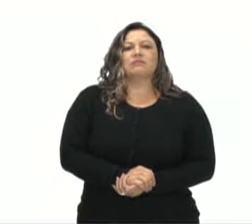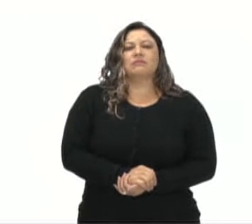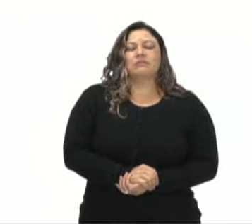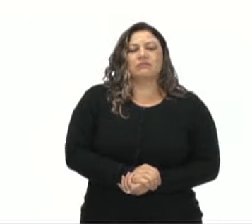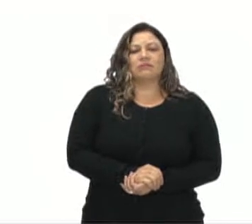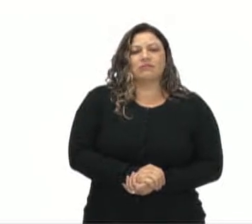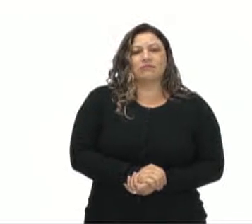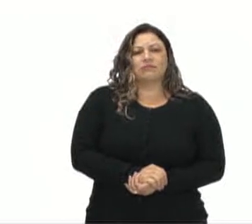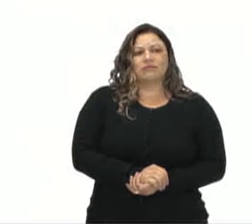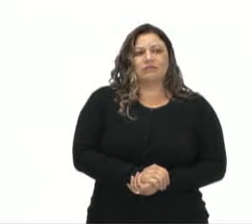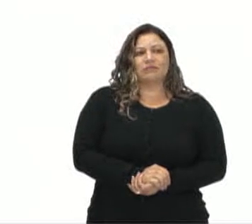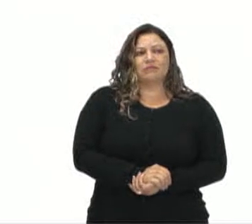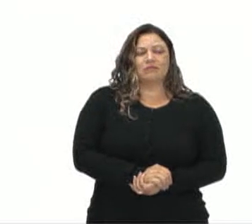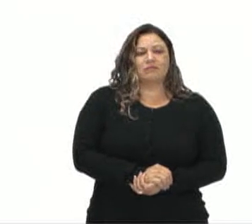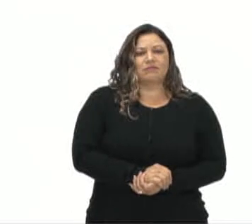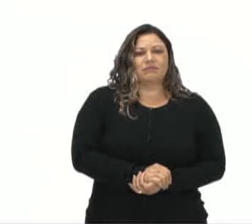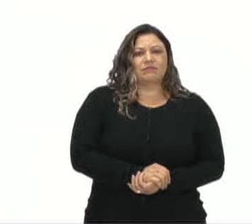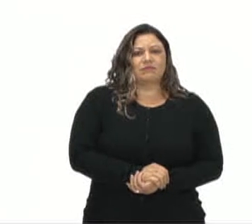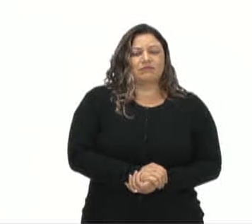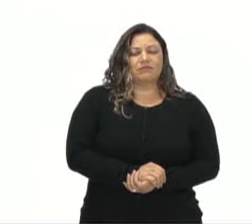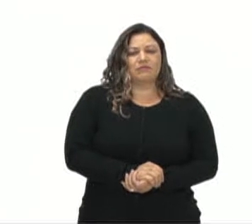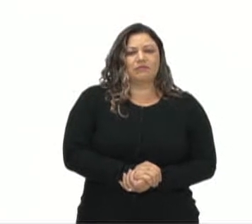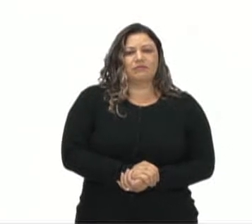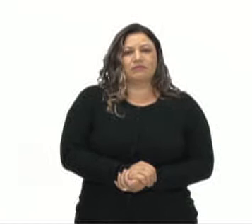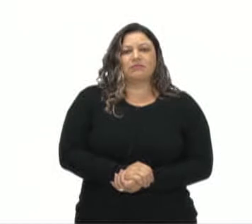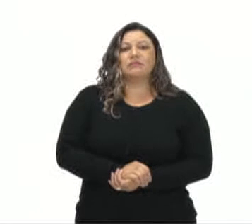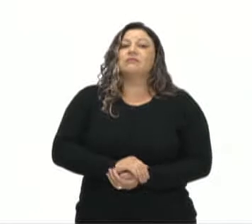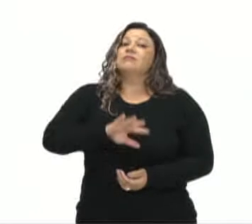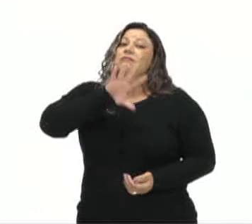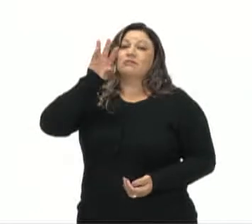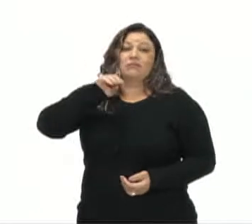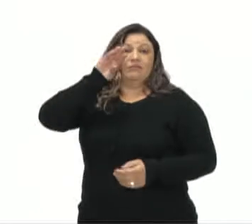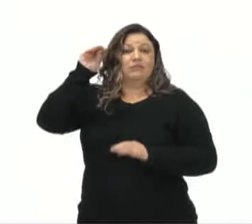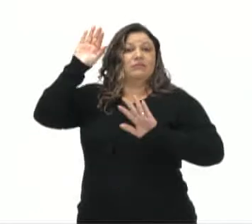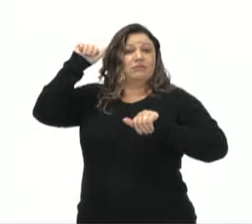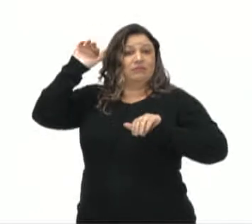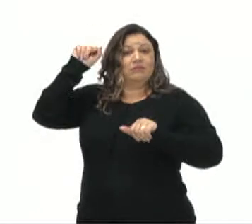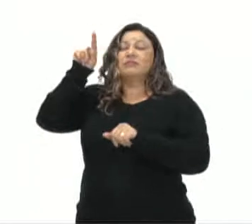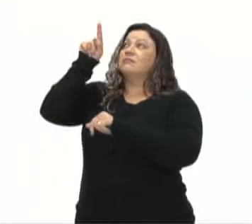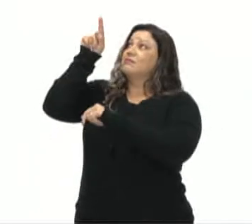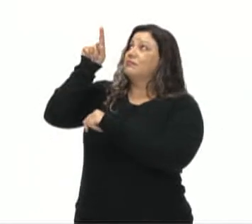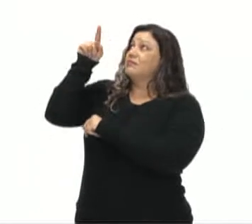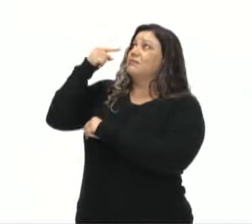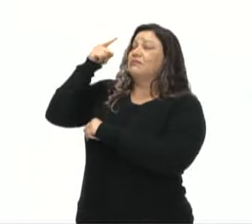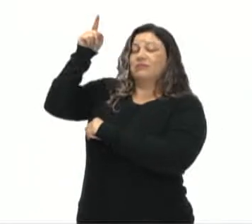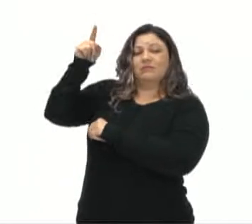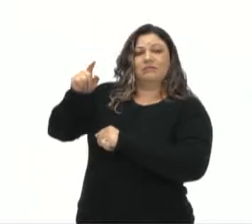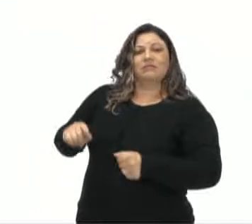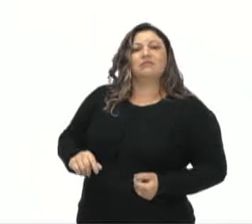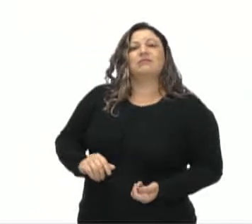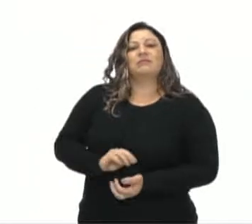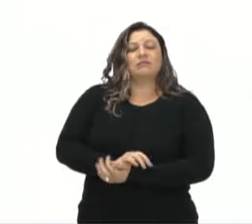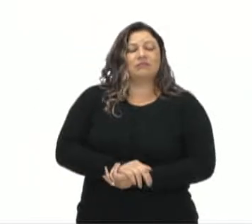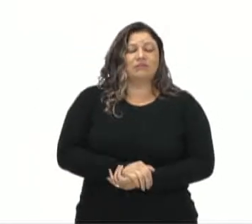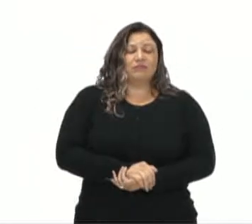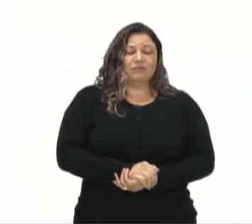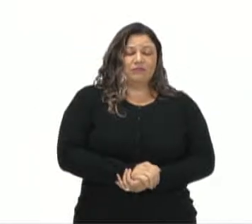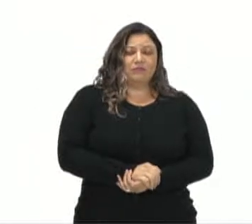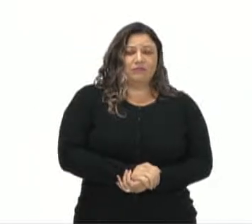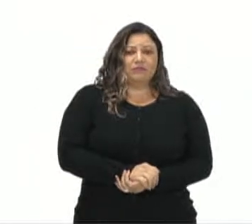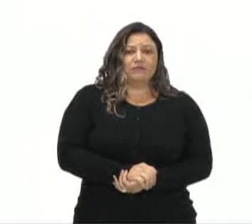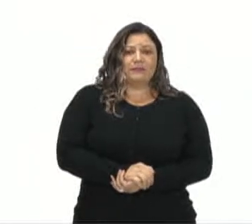Ella y su ejército de ayudantes se dedican a recolectar